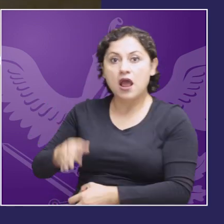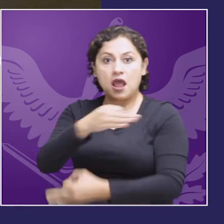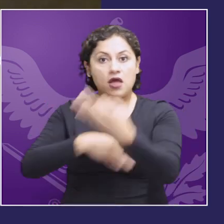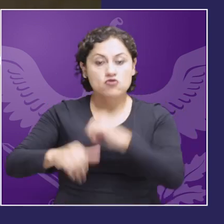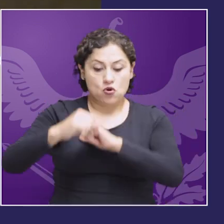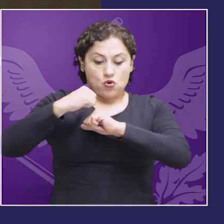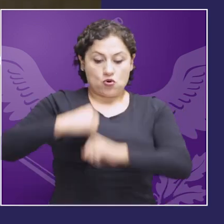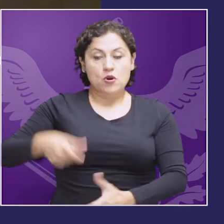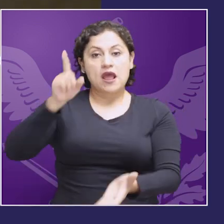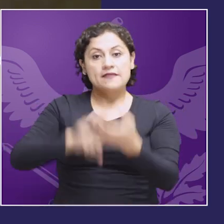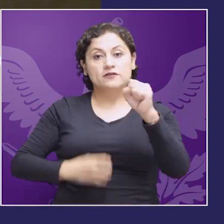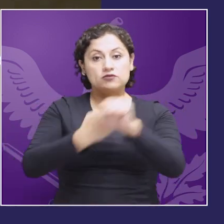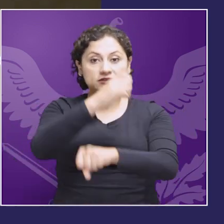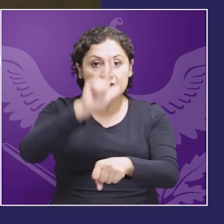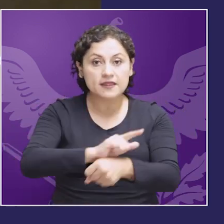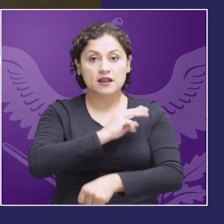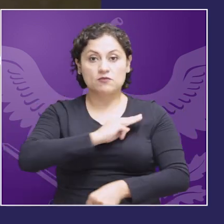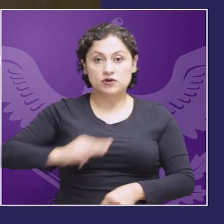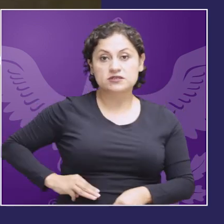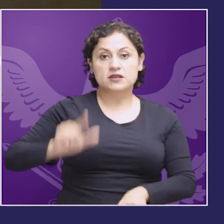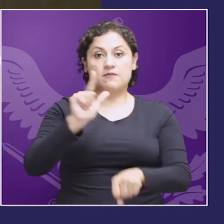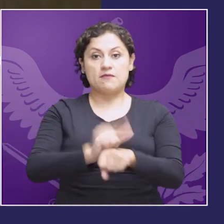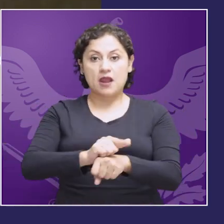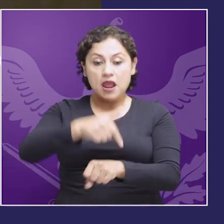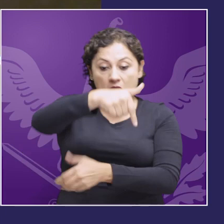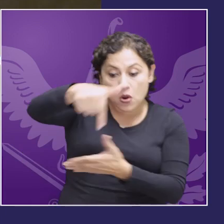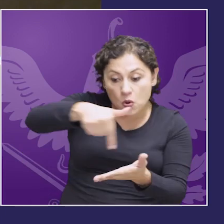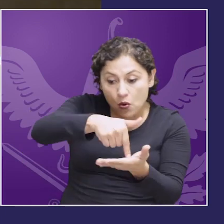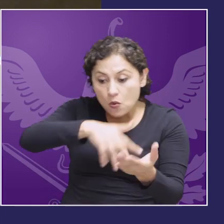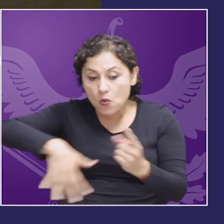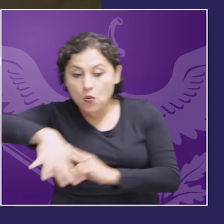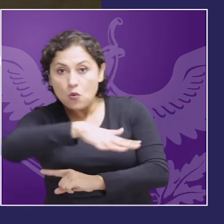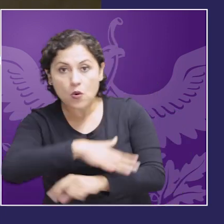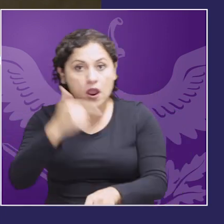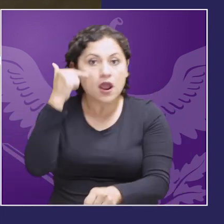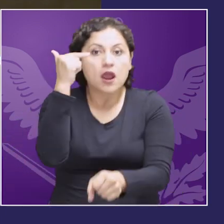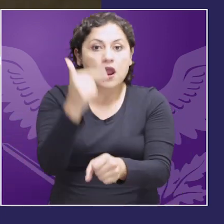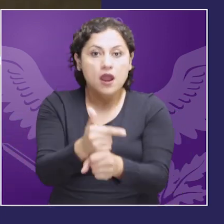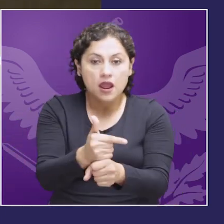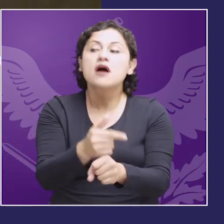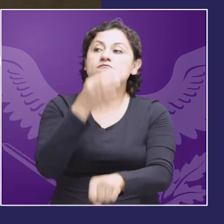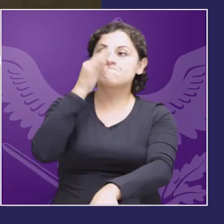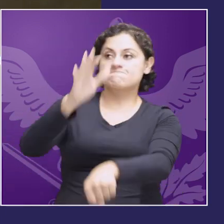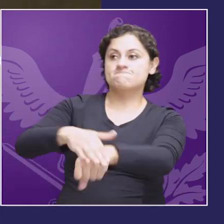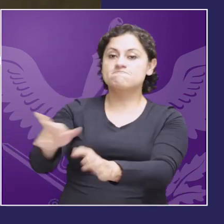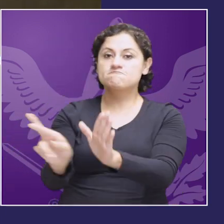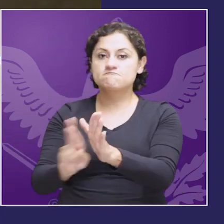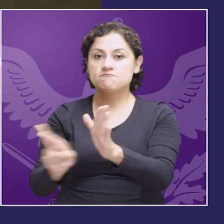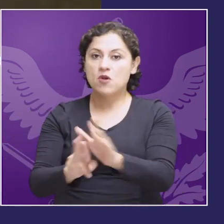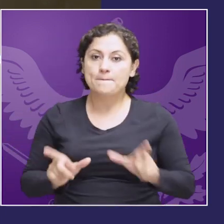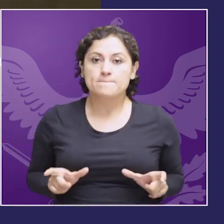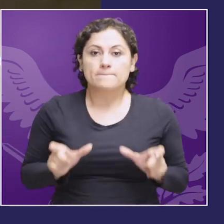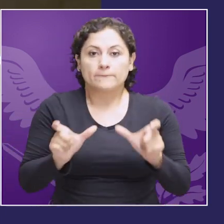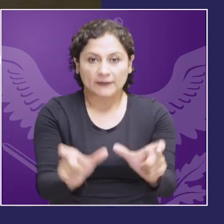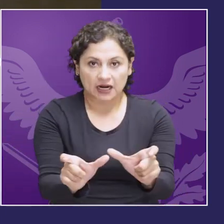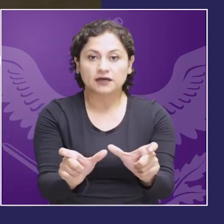son mecanismos que permiten detonar acciones concretas y coordinadas del Estado cuando se advierte que en una